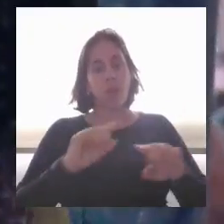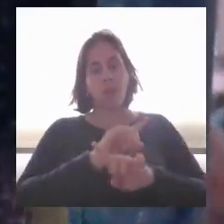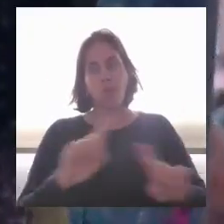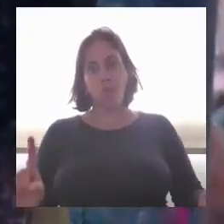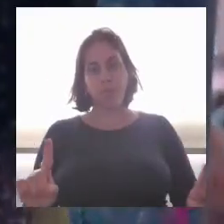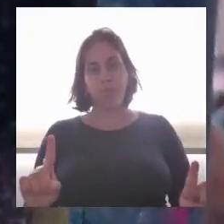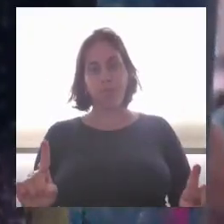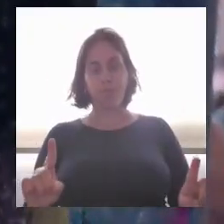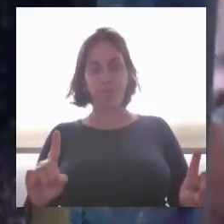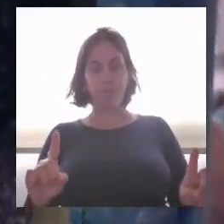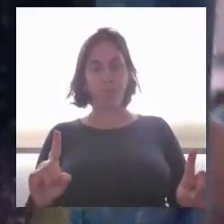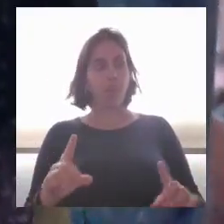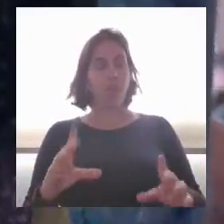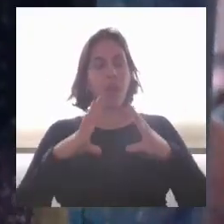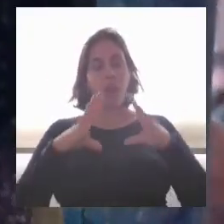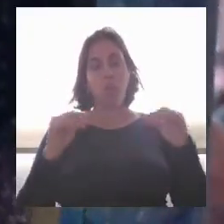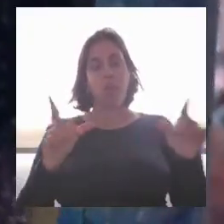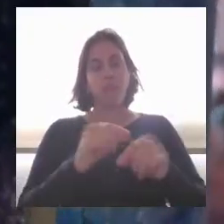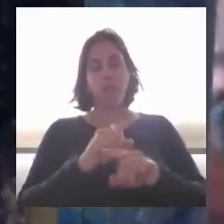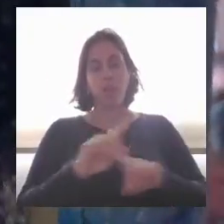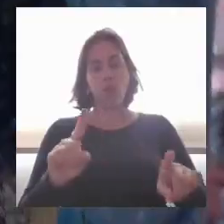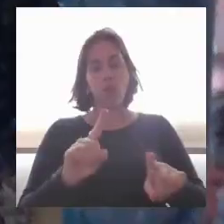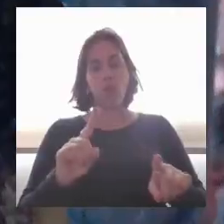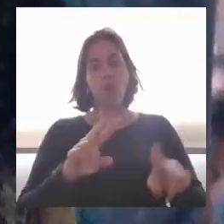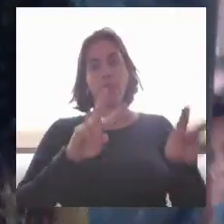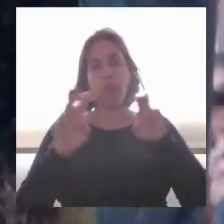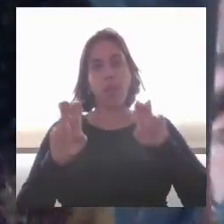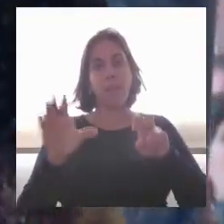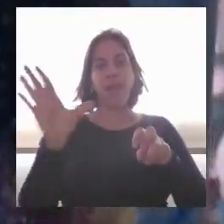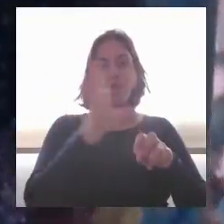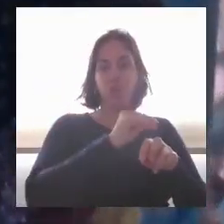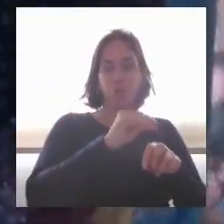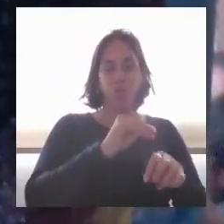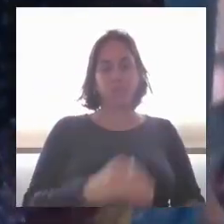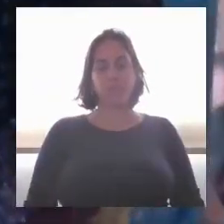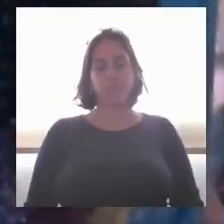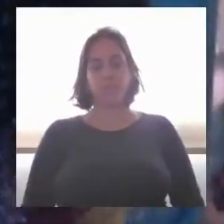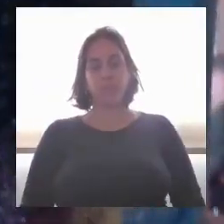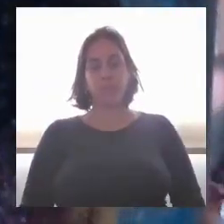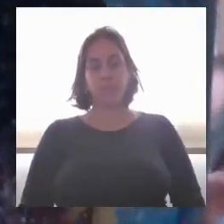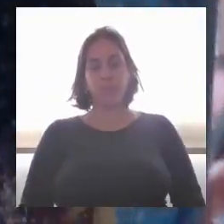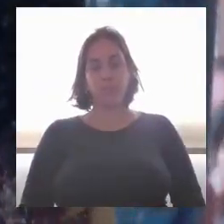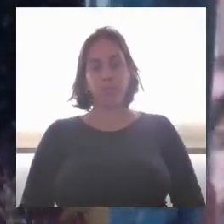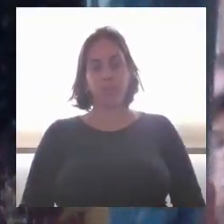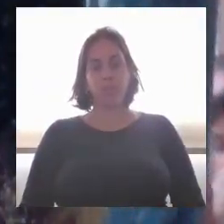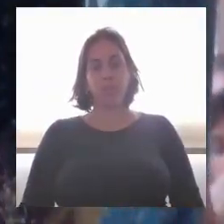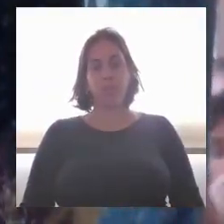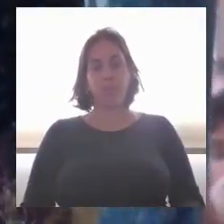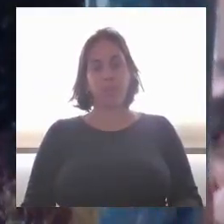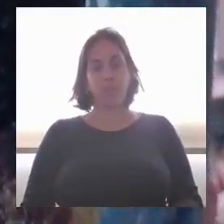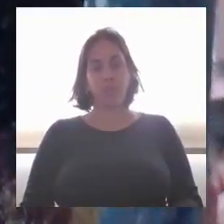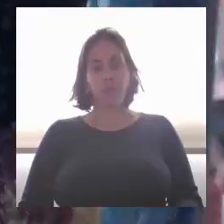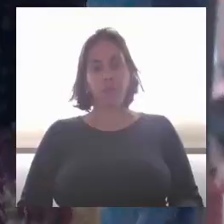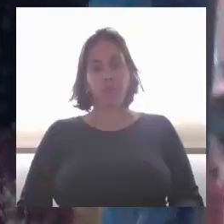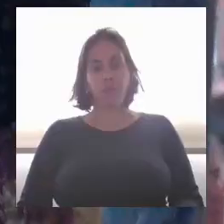años de la escuela, sino que es un tema que nos compete a todos como ciudadanos del país y más que nada como educadores. Bien,